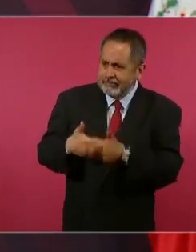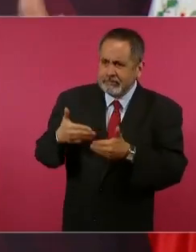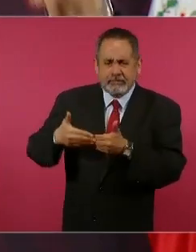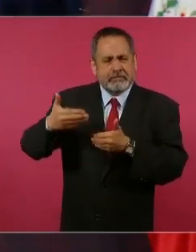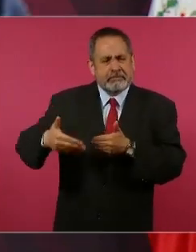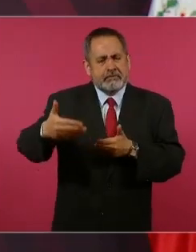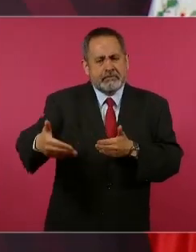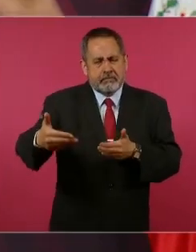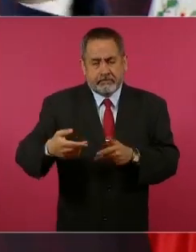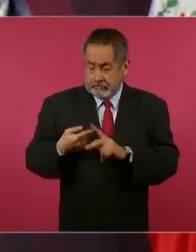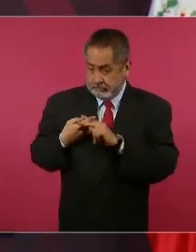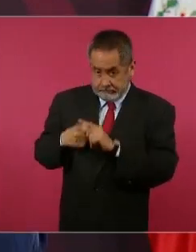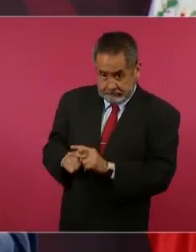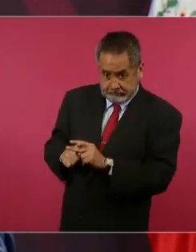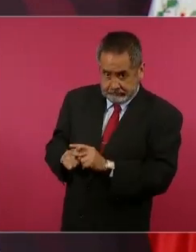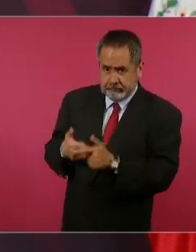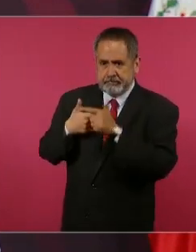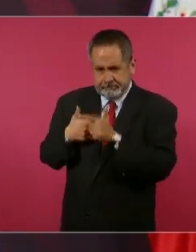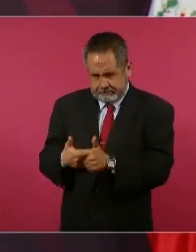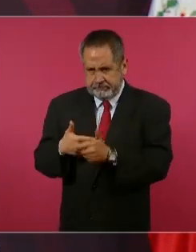de lo que ya iniciamos.